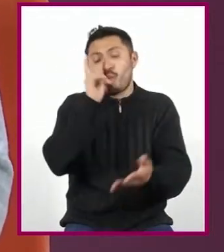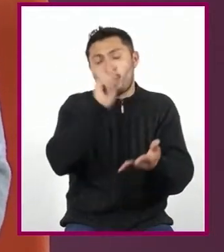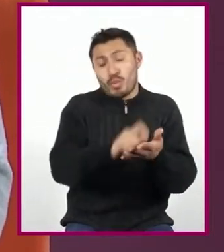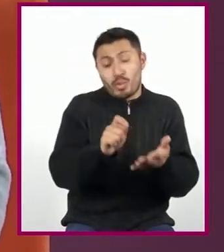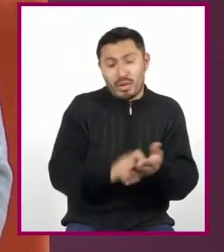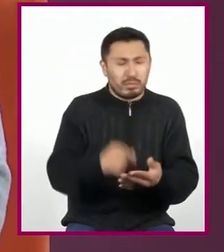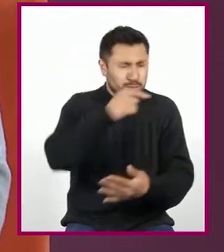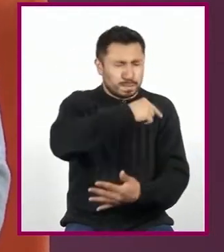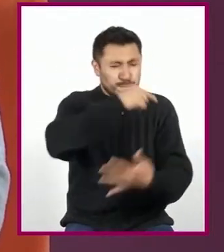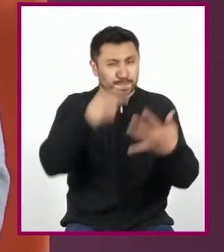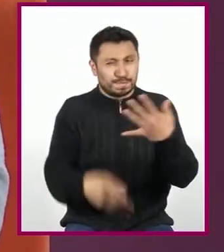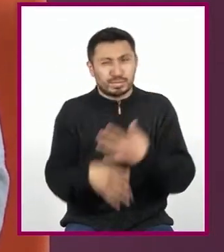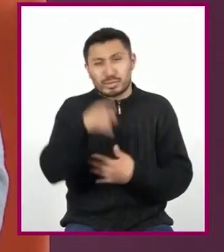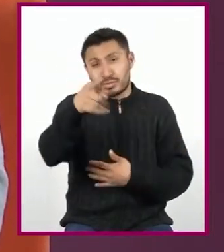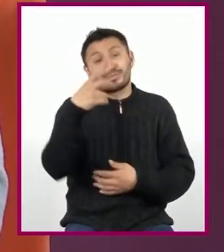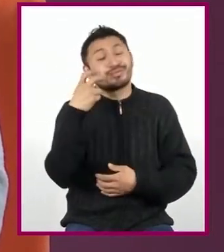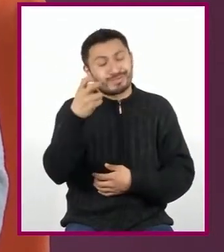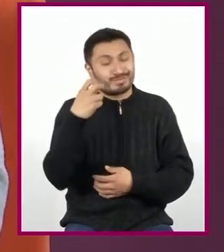ha dejado, Lucía?